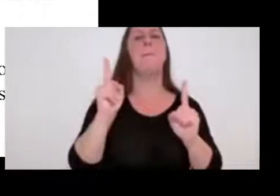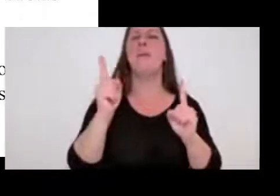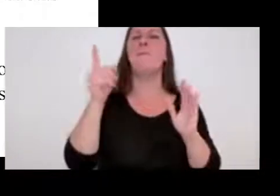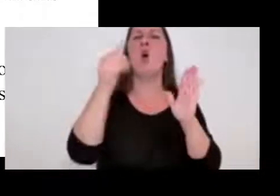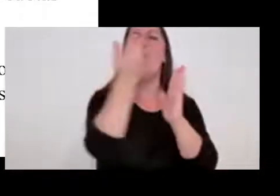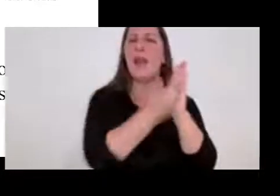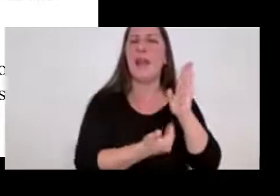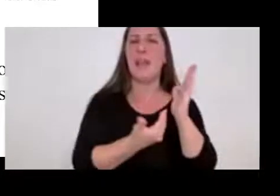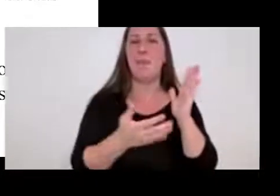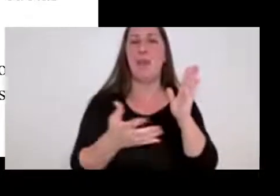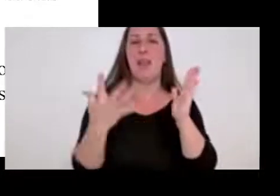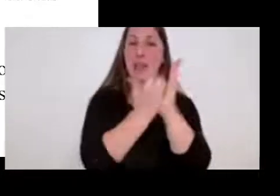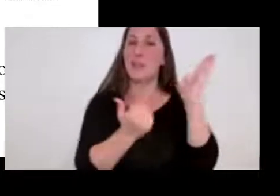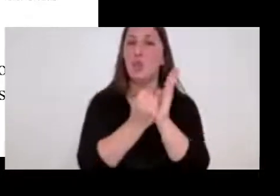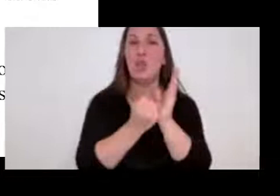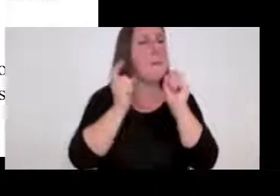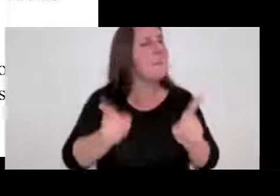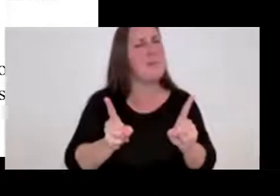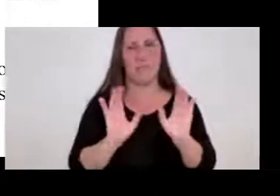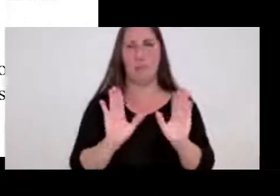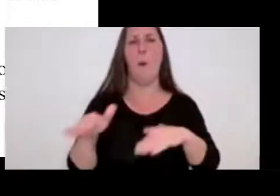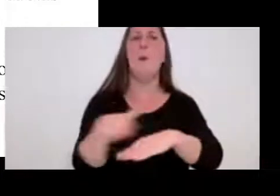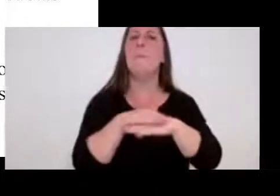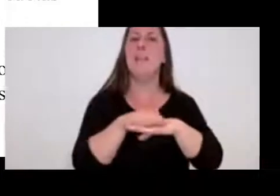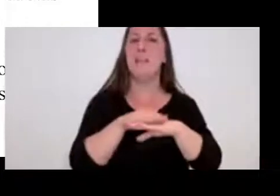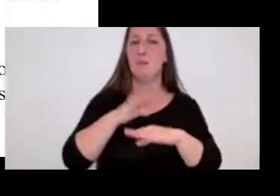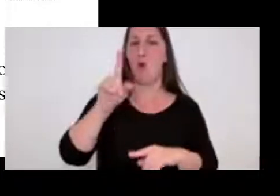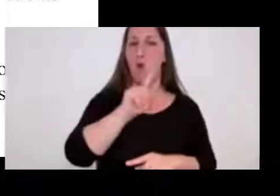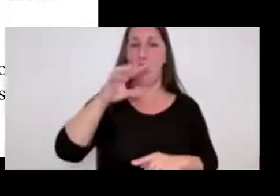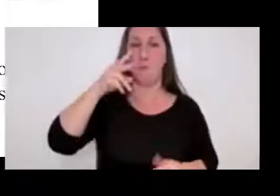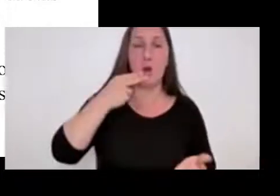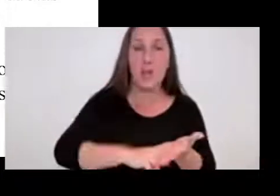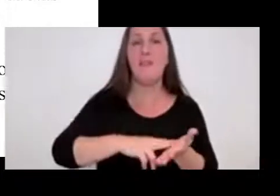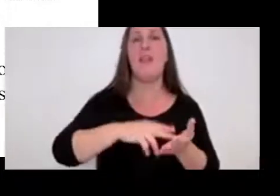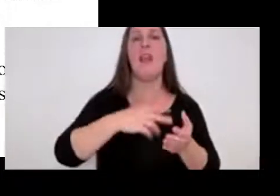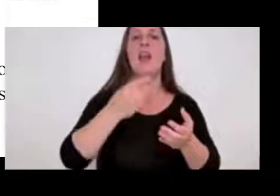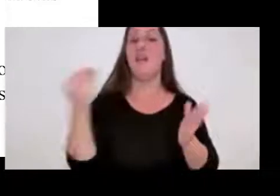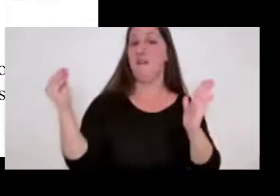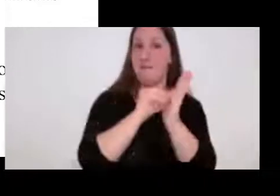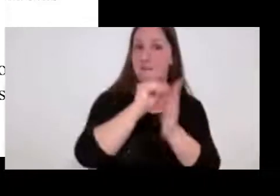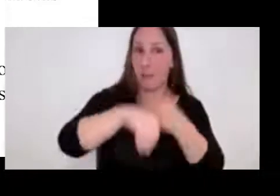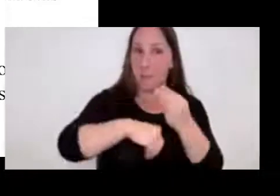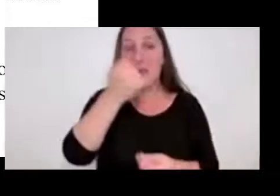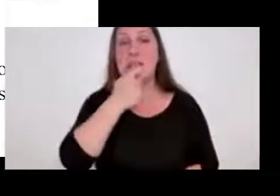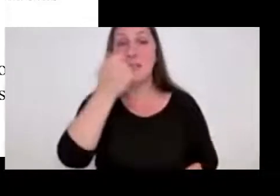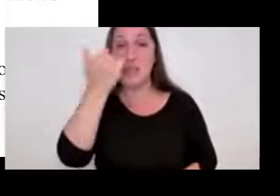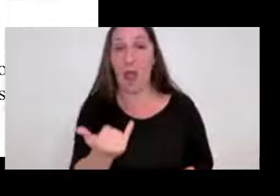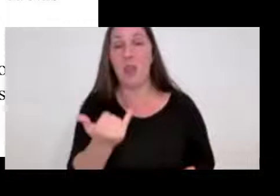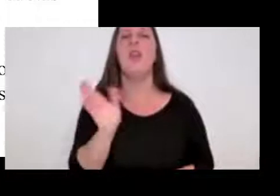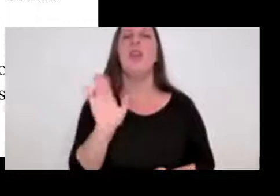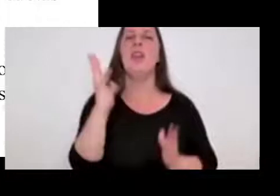hasta el día de la fecha, deducción de mínimo no imponible, cargas de familia si corresponde, y deducción